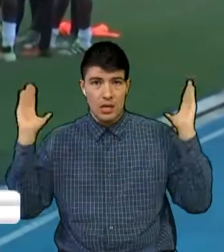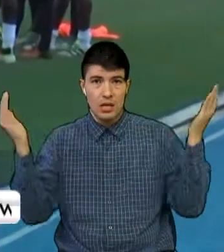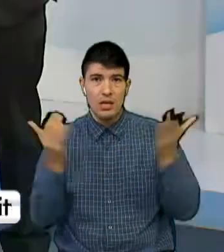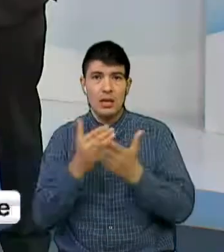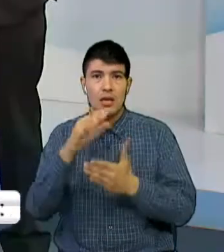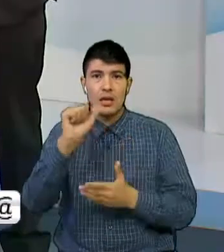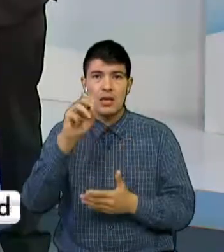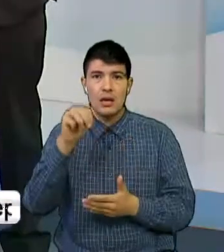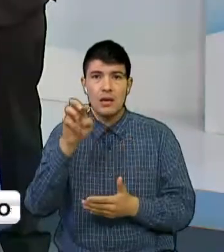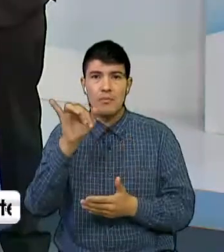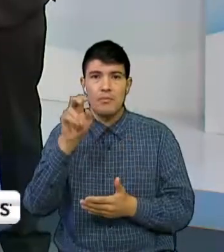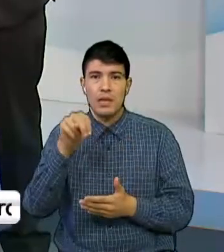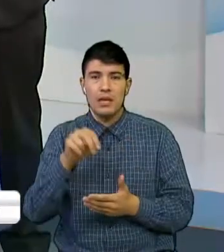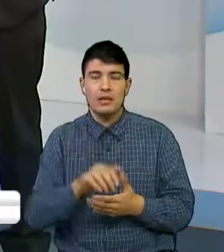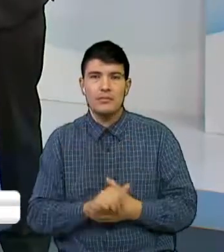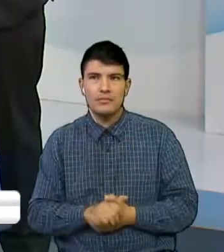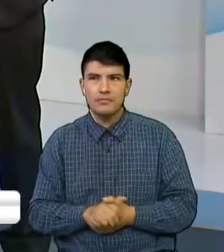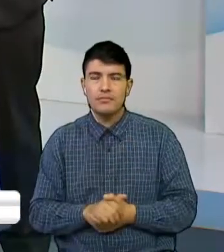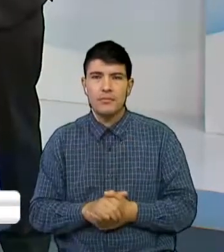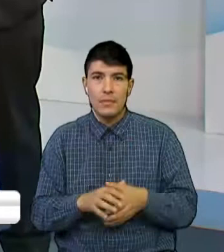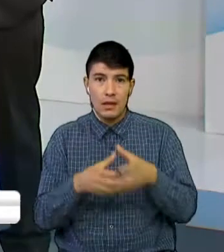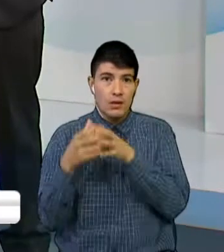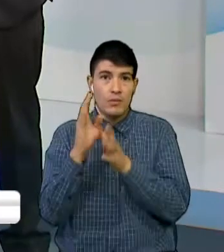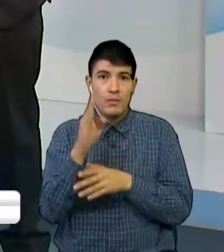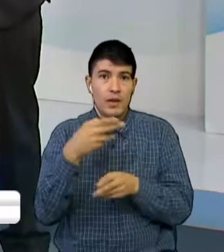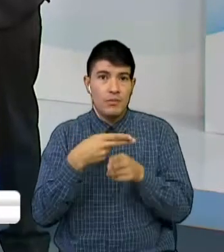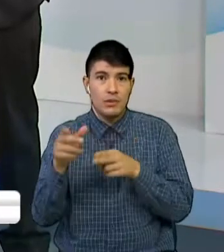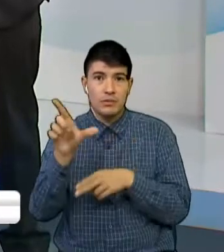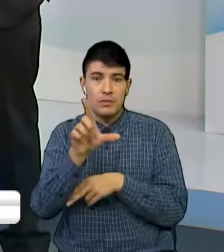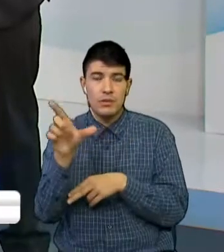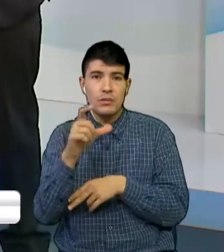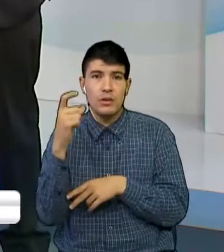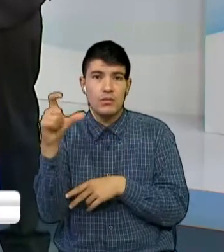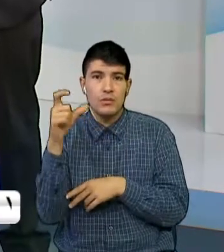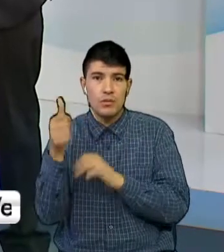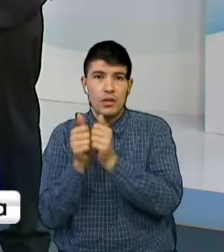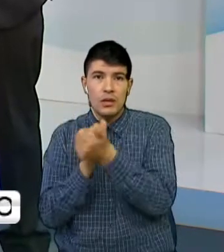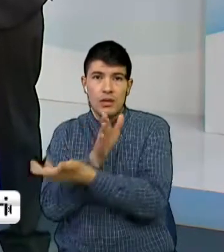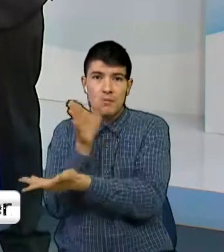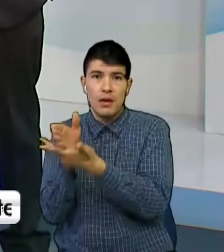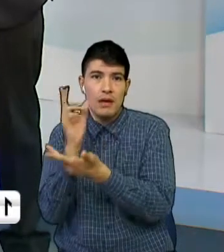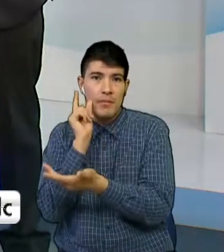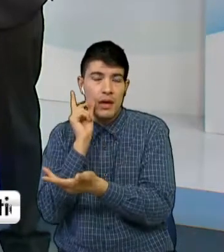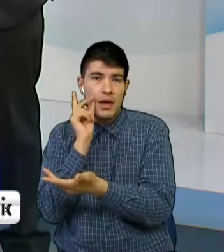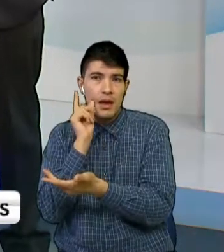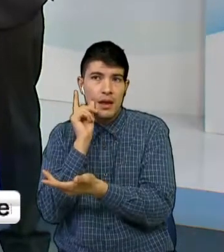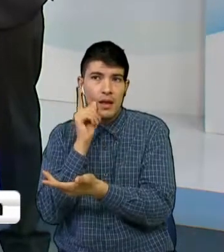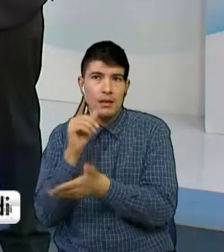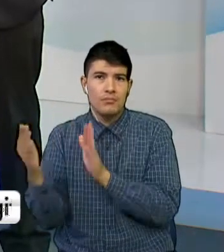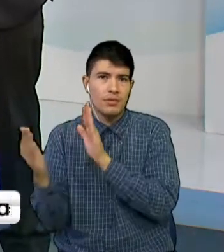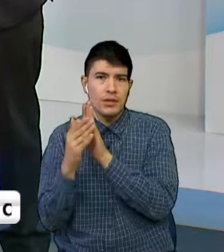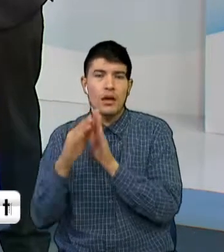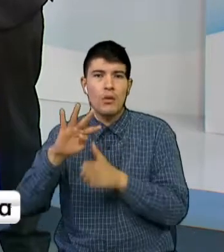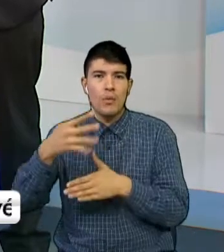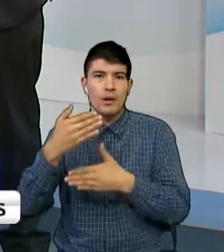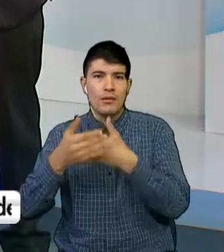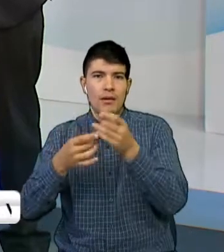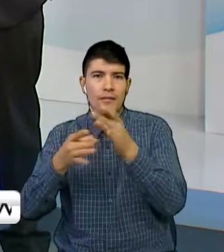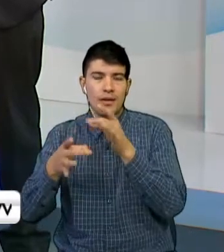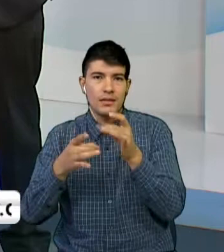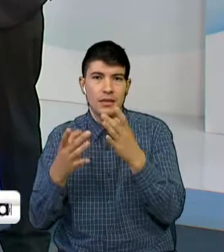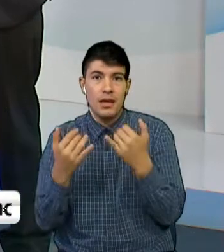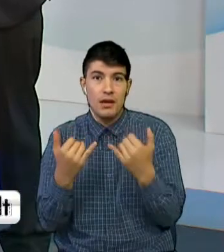campín' mientras que en el torneo del ave el próximo lunes el cúcuta deportivo visita al pereira en juego de vuelta de los cuartos del final de momento